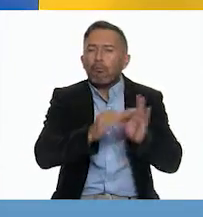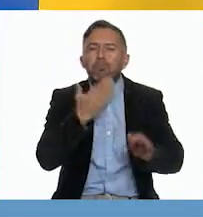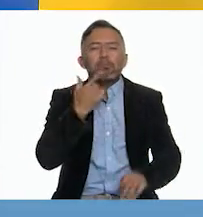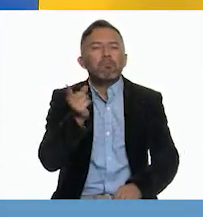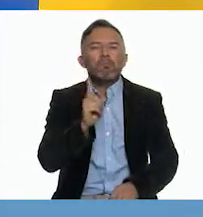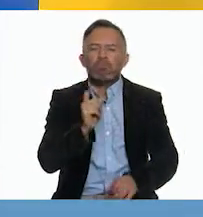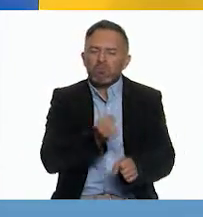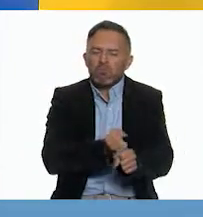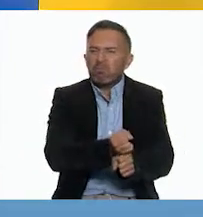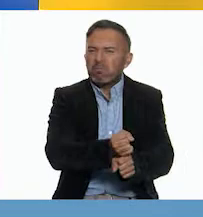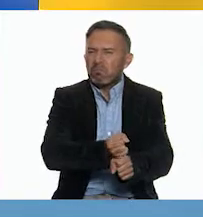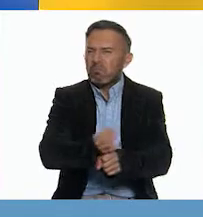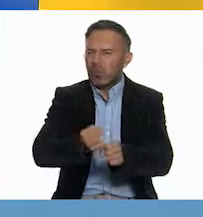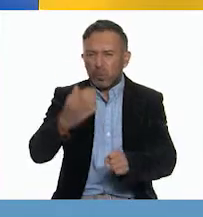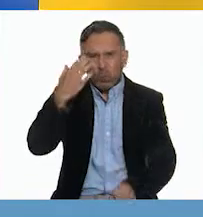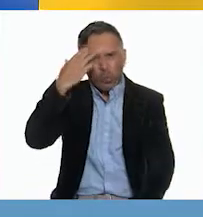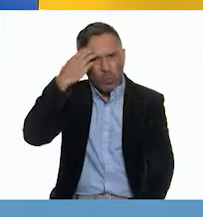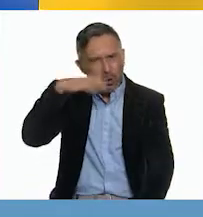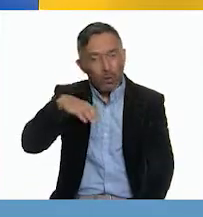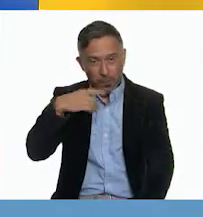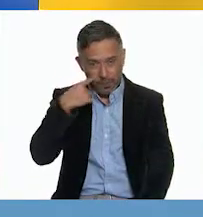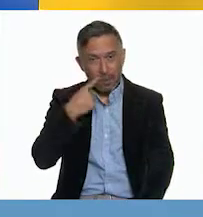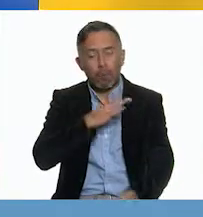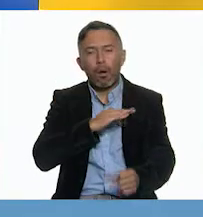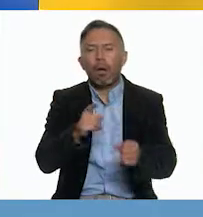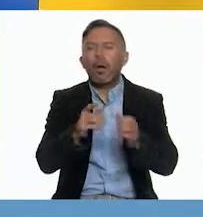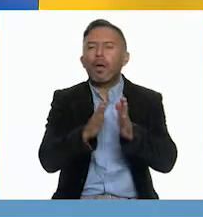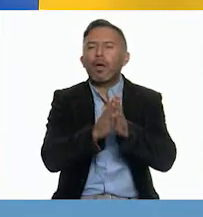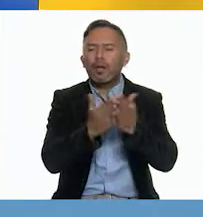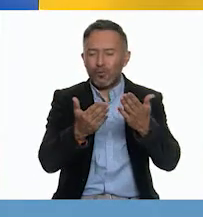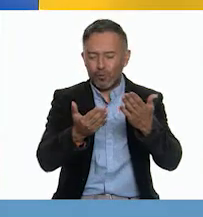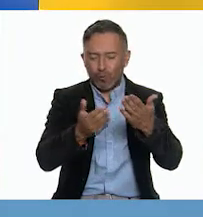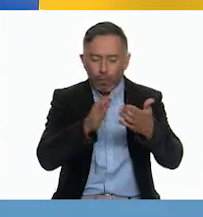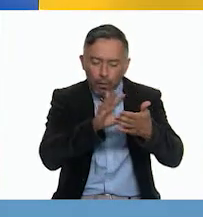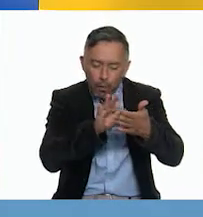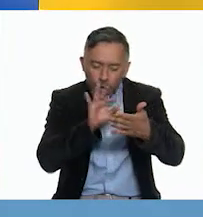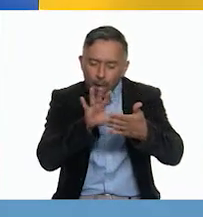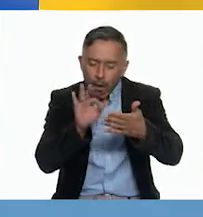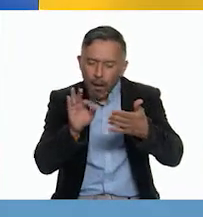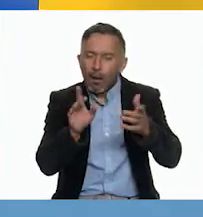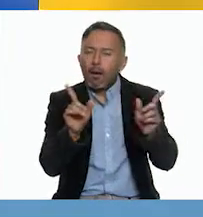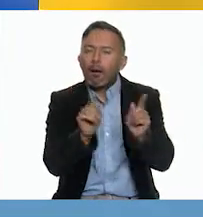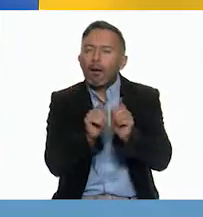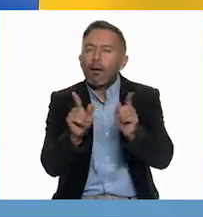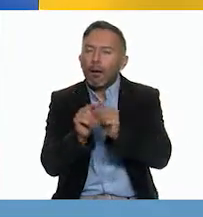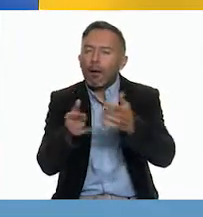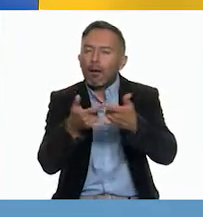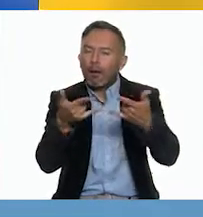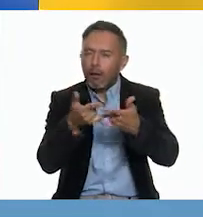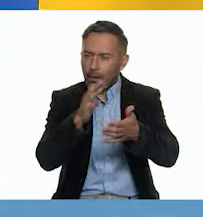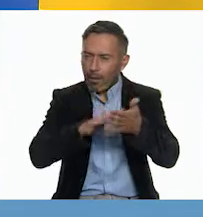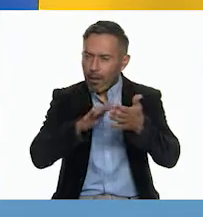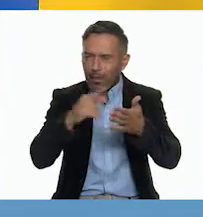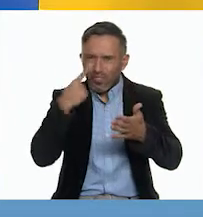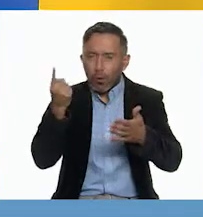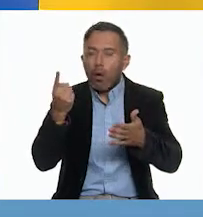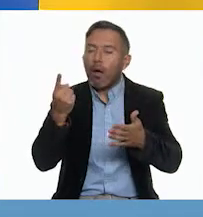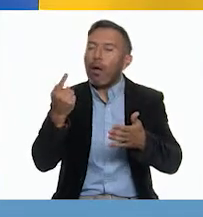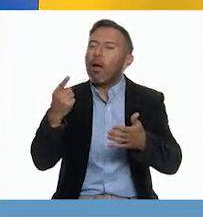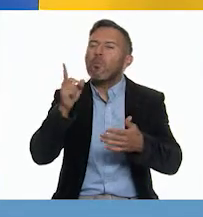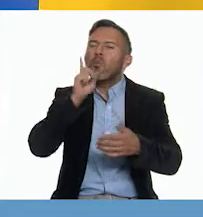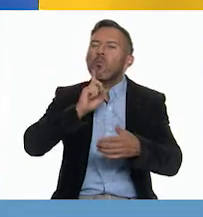recuperar partes directamente de la obra para que nos hagamos una idea de las cosas que hacía esta señora, ¿no creen?